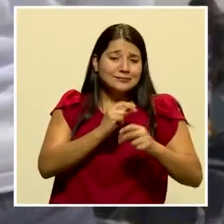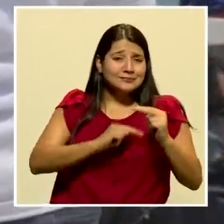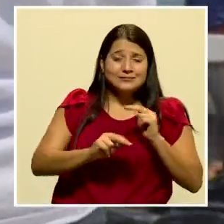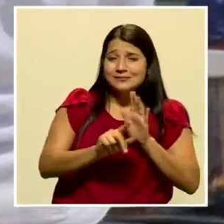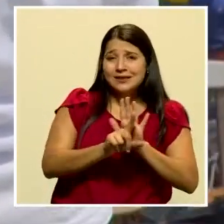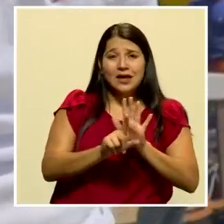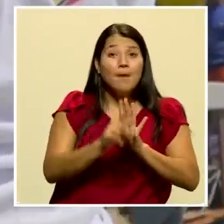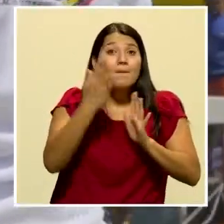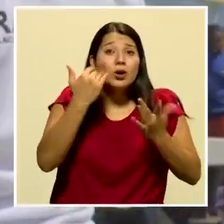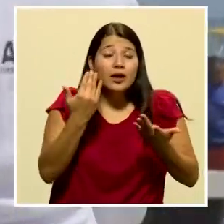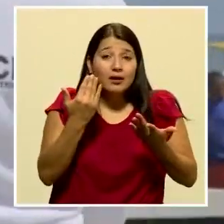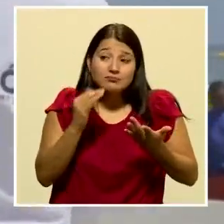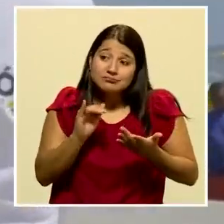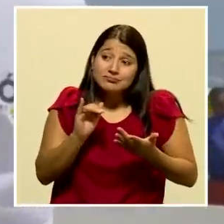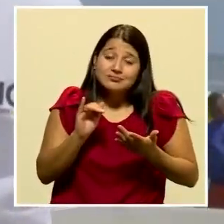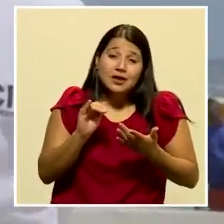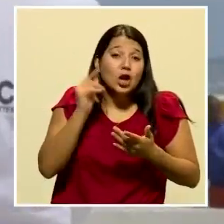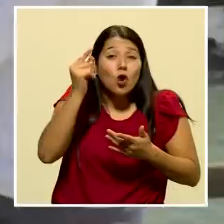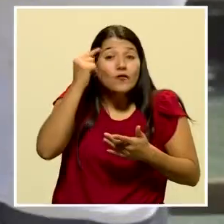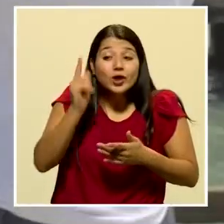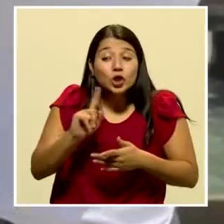otro camino. Entonces